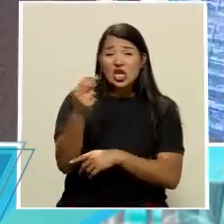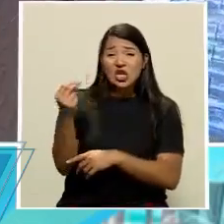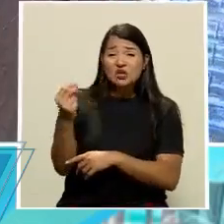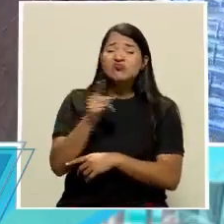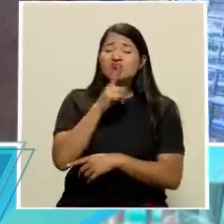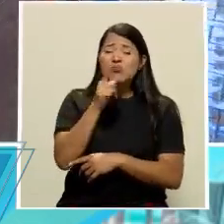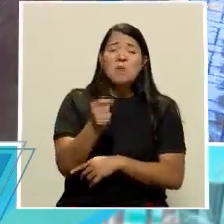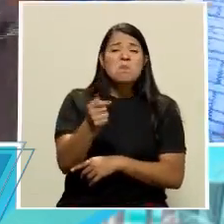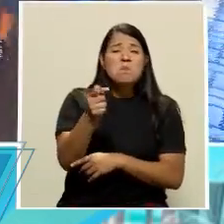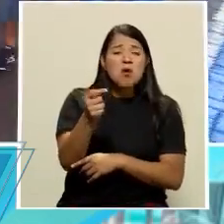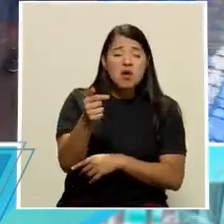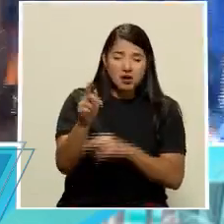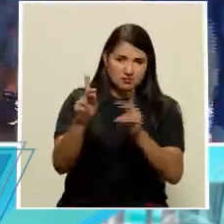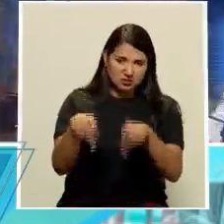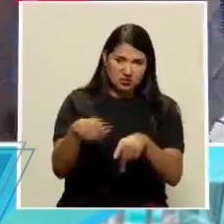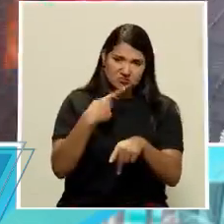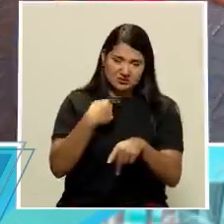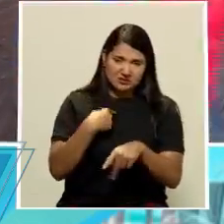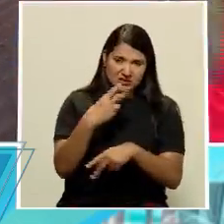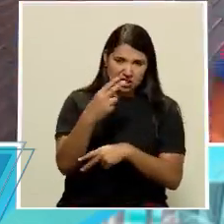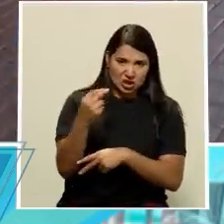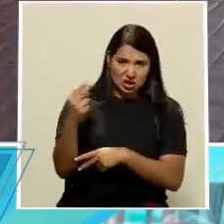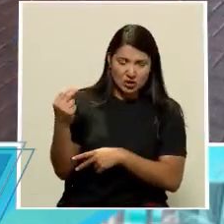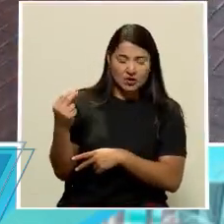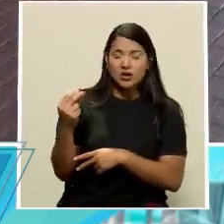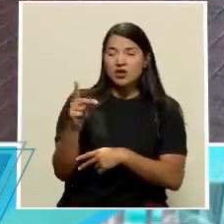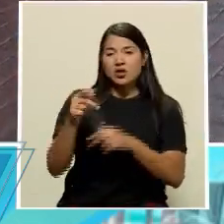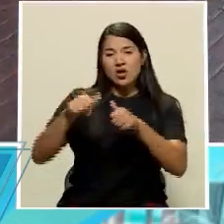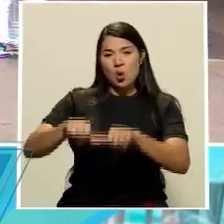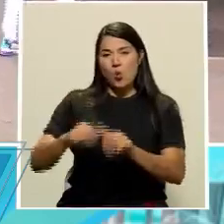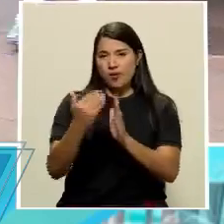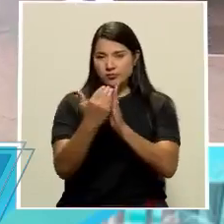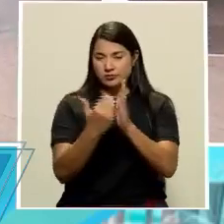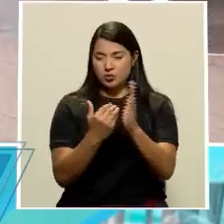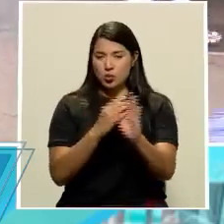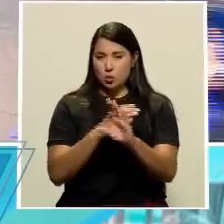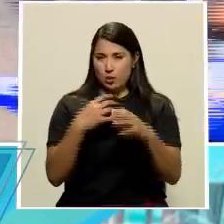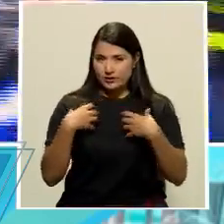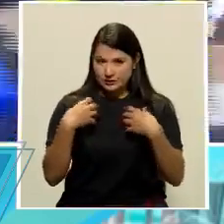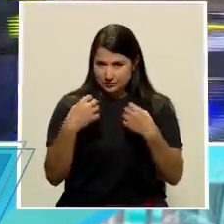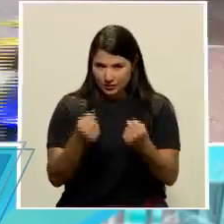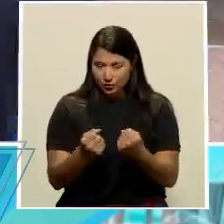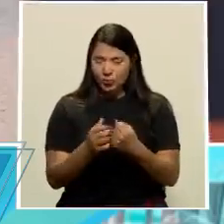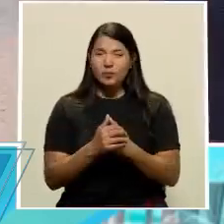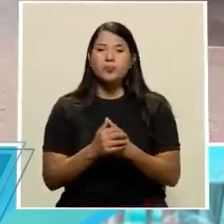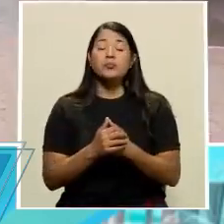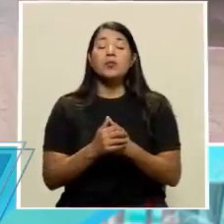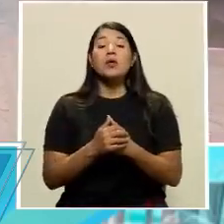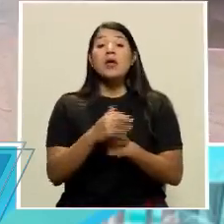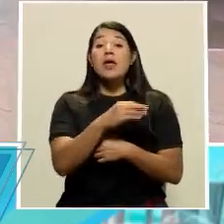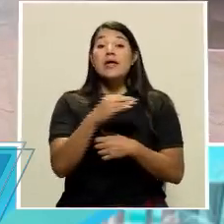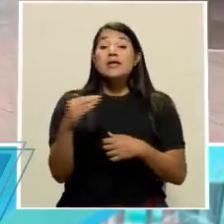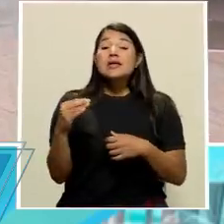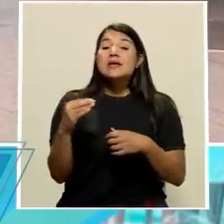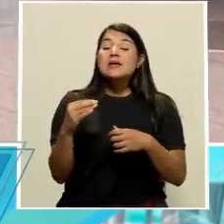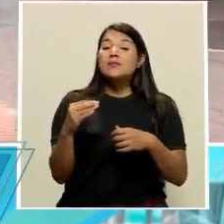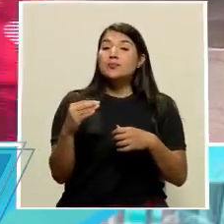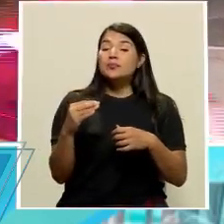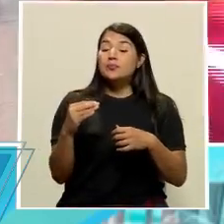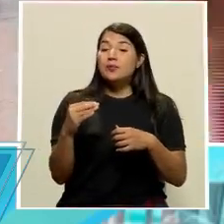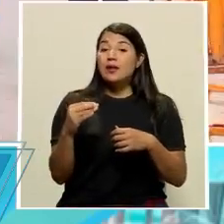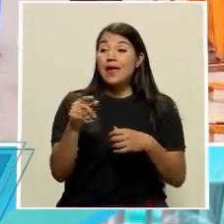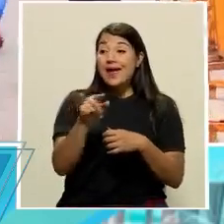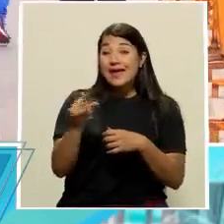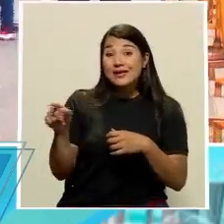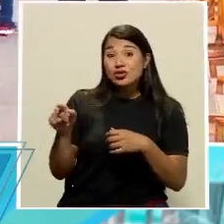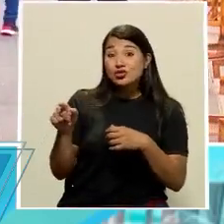bajo, especialmente las medidas que tienen que ver con las medidas sanitarias, es decir, con la salud, y hacen una clara diferenciación